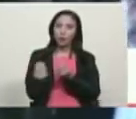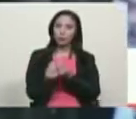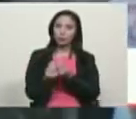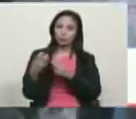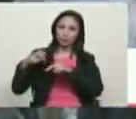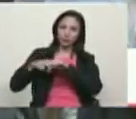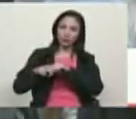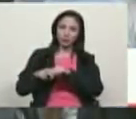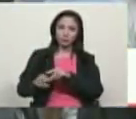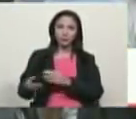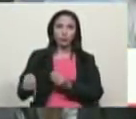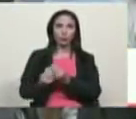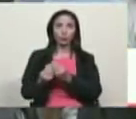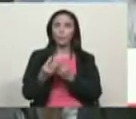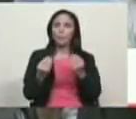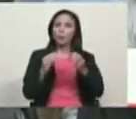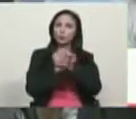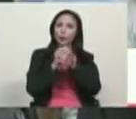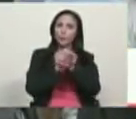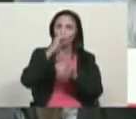y muchos otros amigos de México.